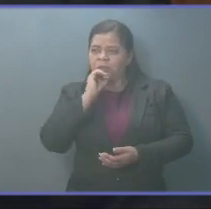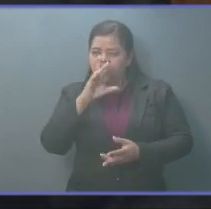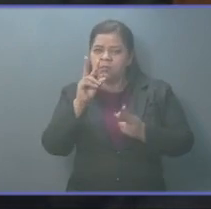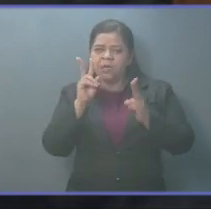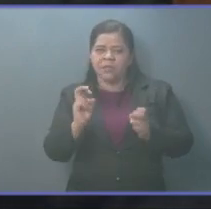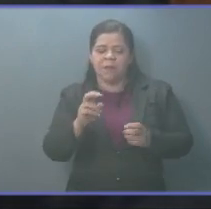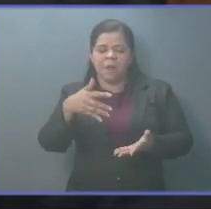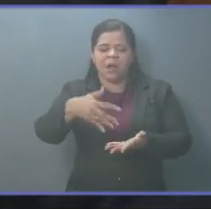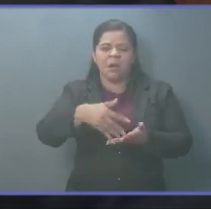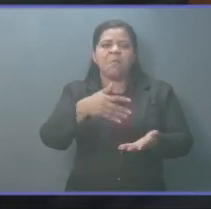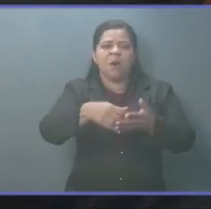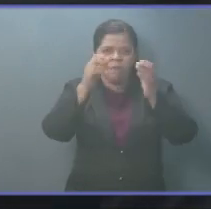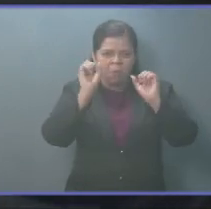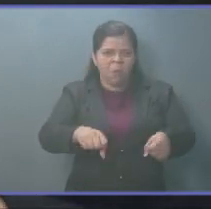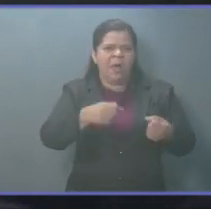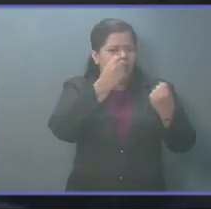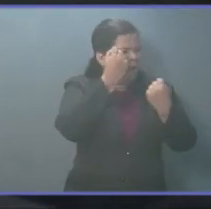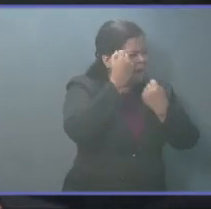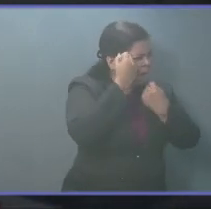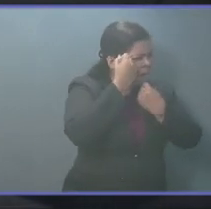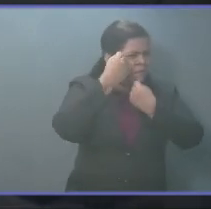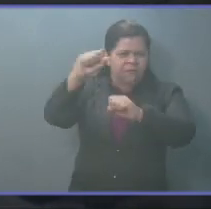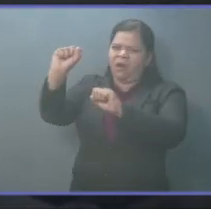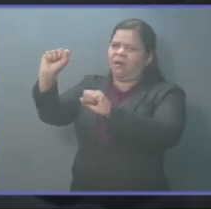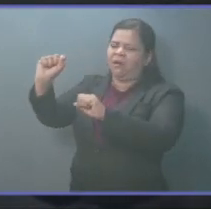la insurrección.